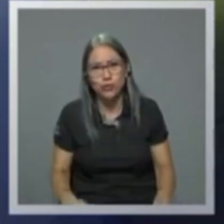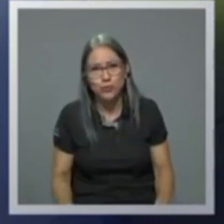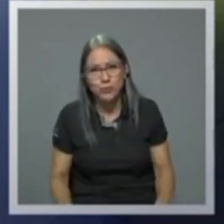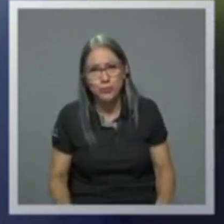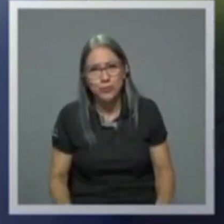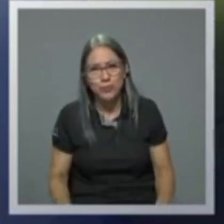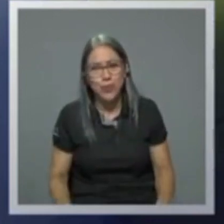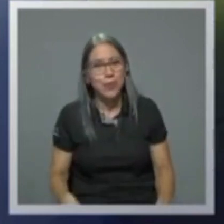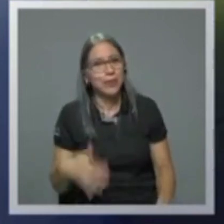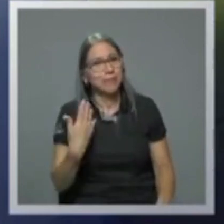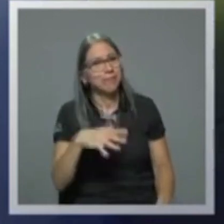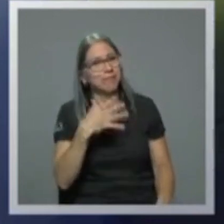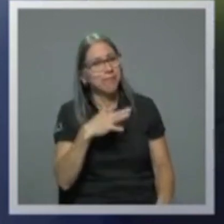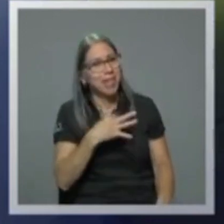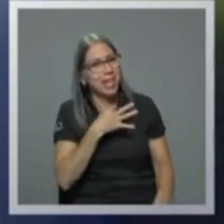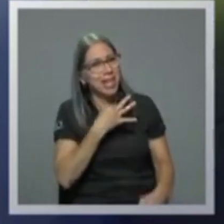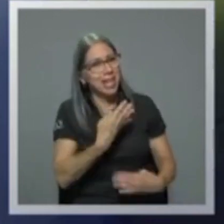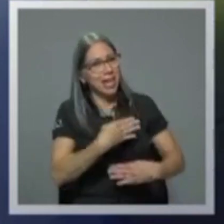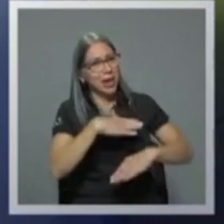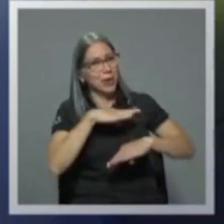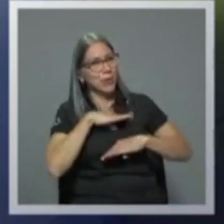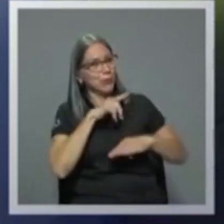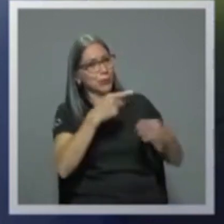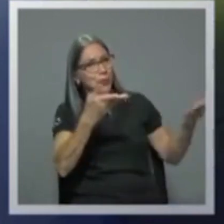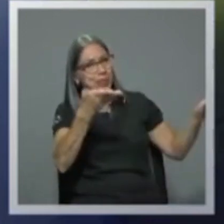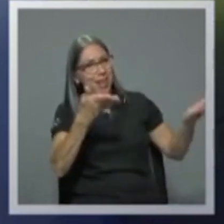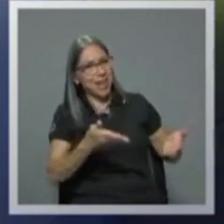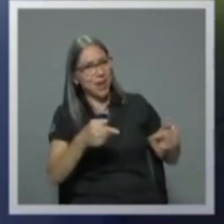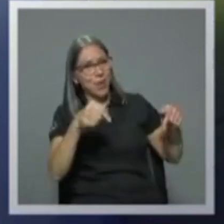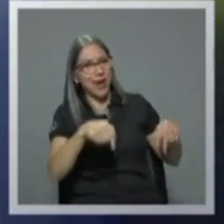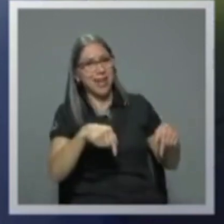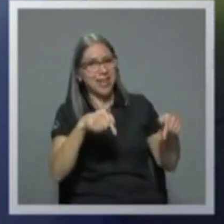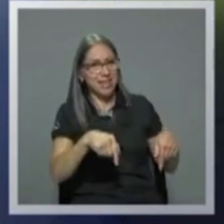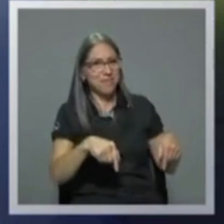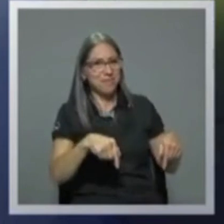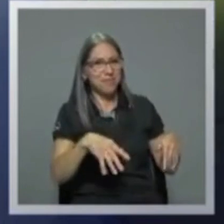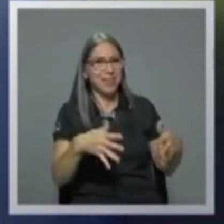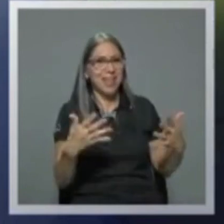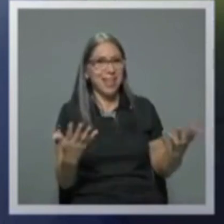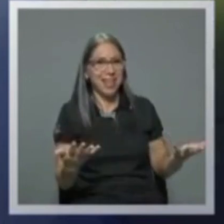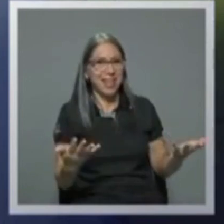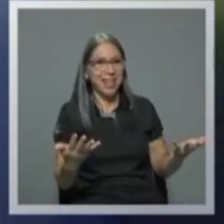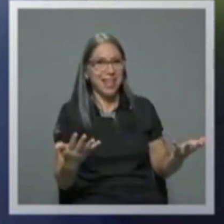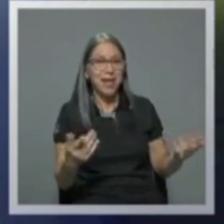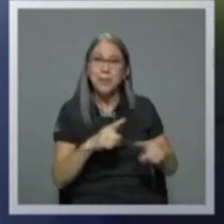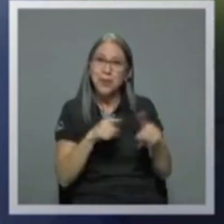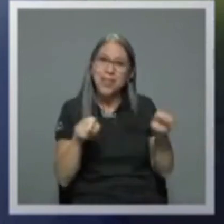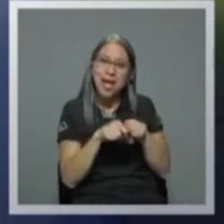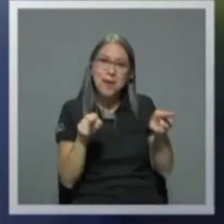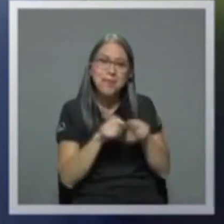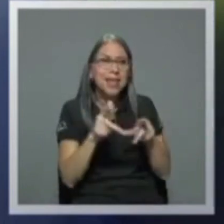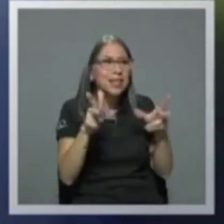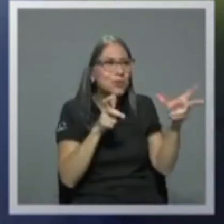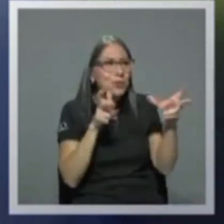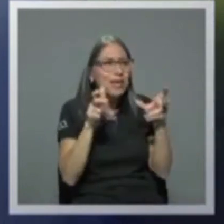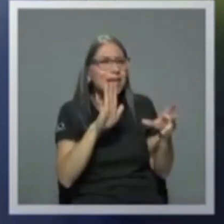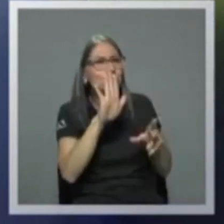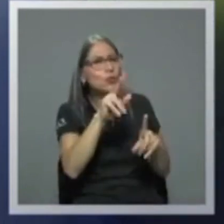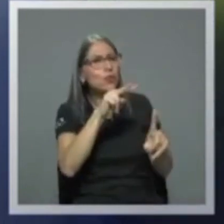Qué gusto me da tenerlo aquí en la sala, pero también escuchar esa visión